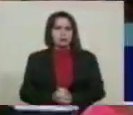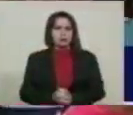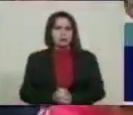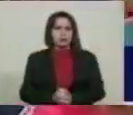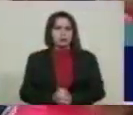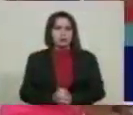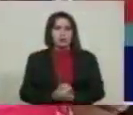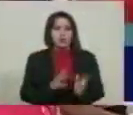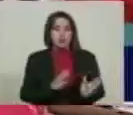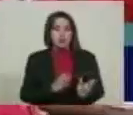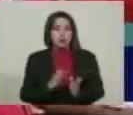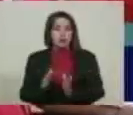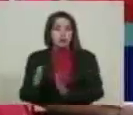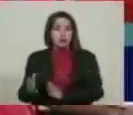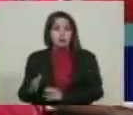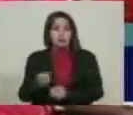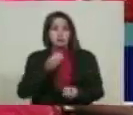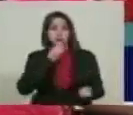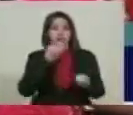La organización es la expresión